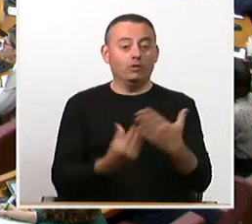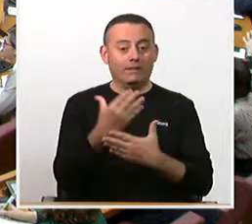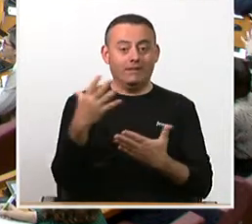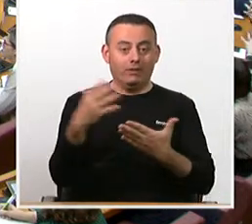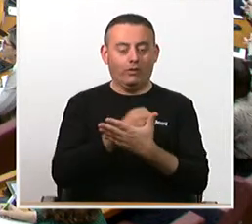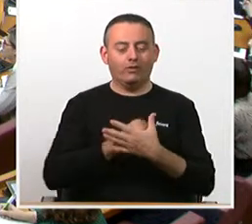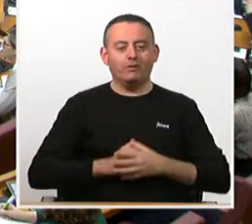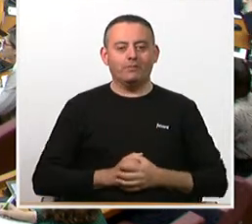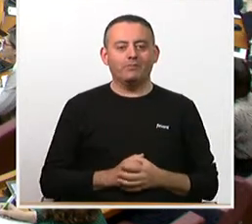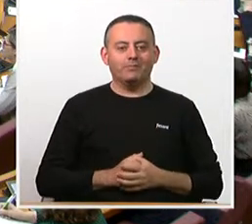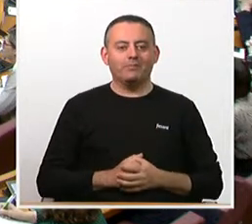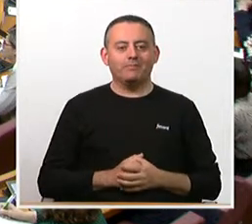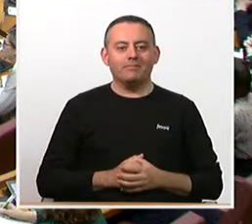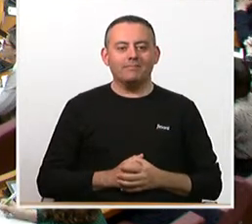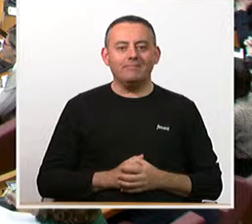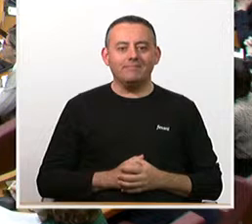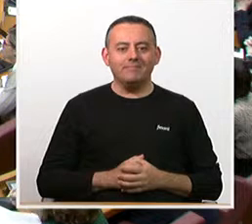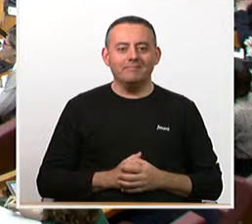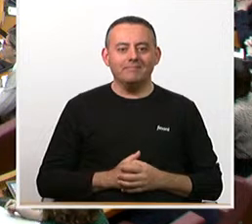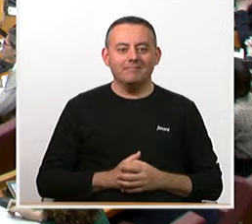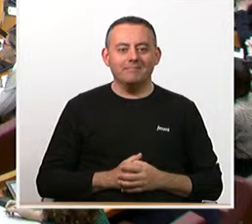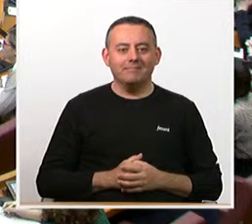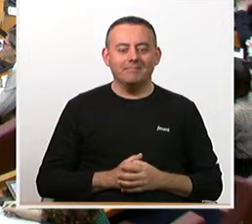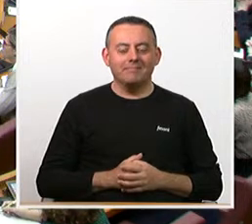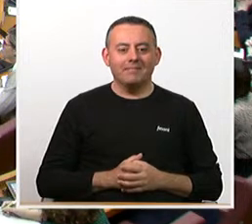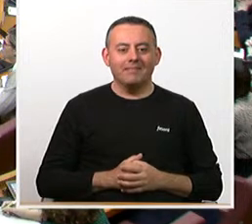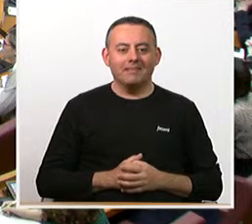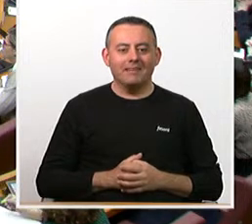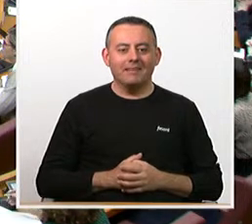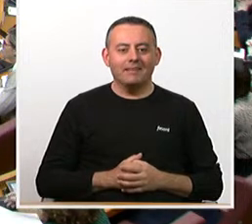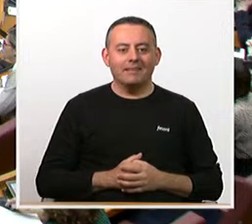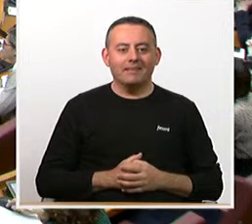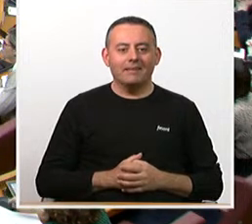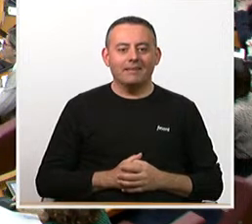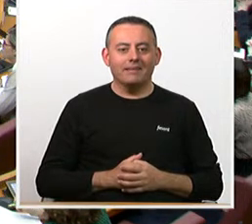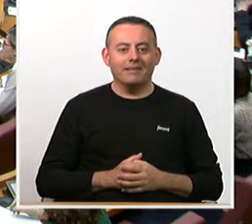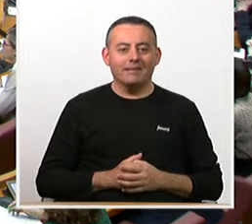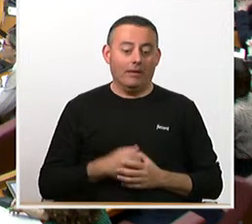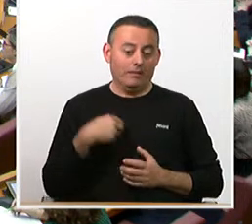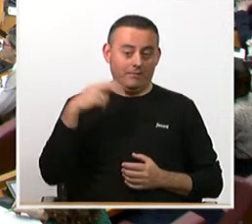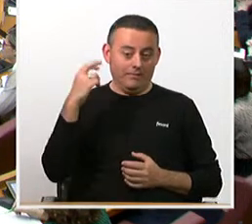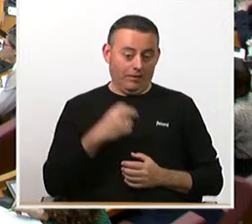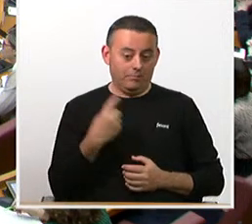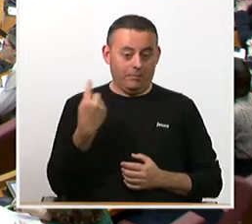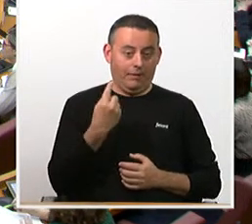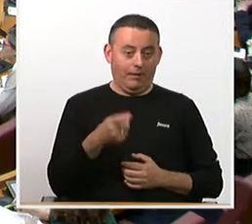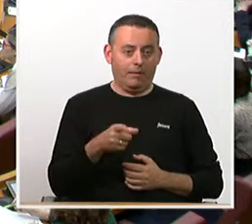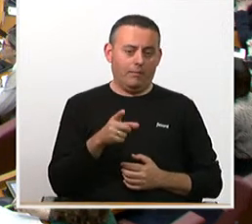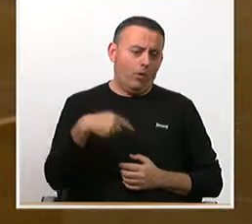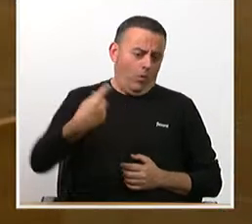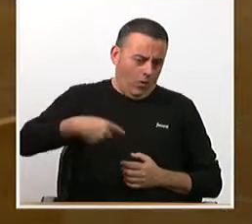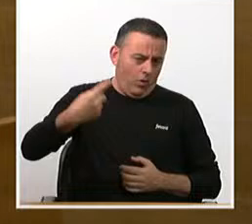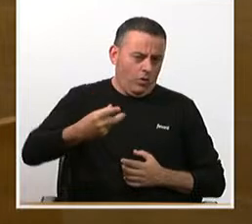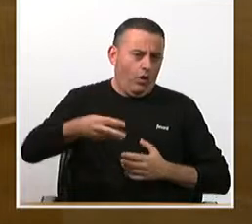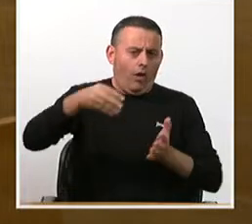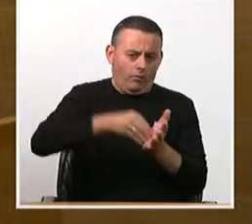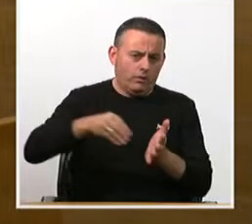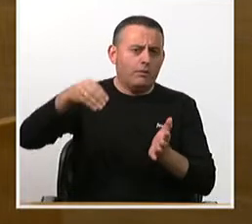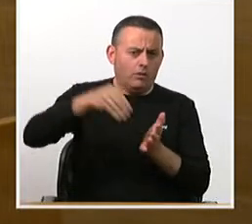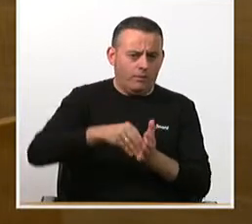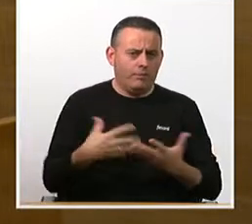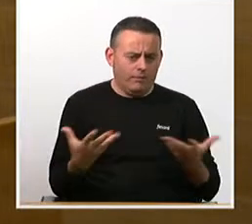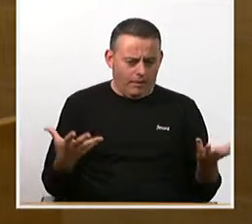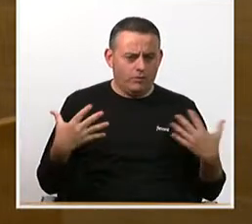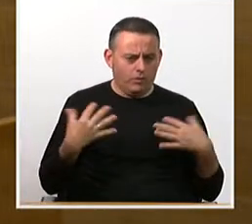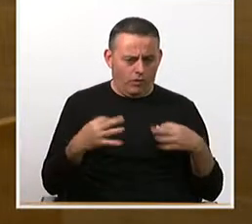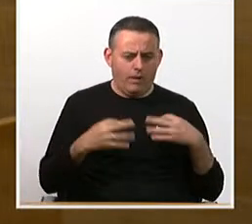comparecencia y y ya les adelanto que pediré algunas más porque es verdad tiempo habrá y vamos a analizarlo Me parece muy bien Además debe